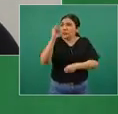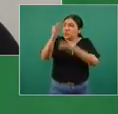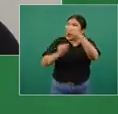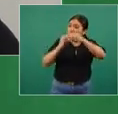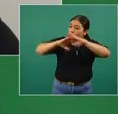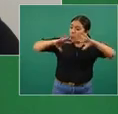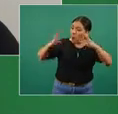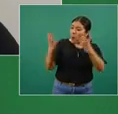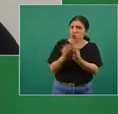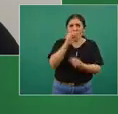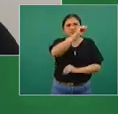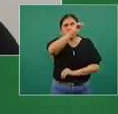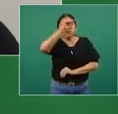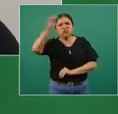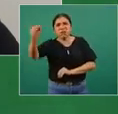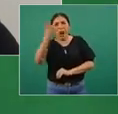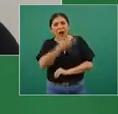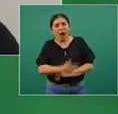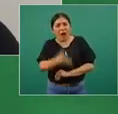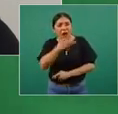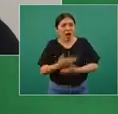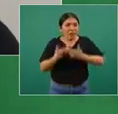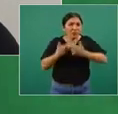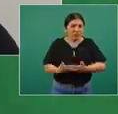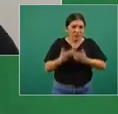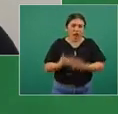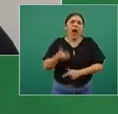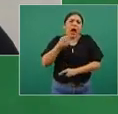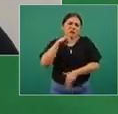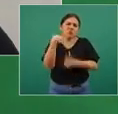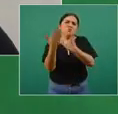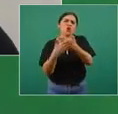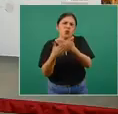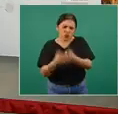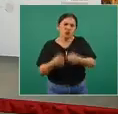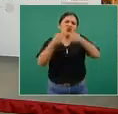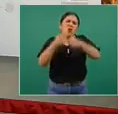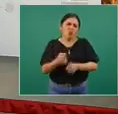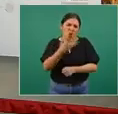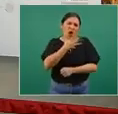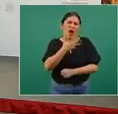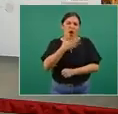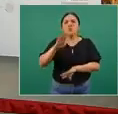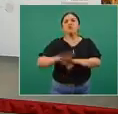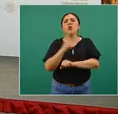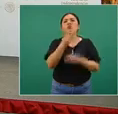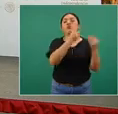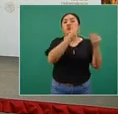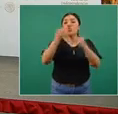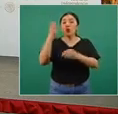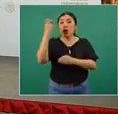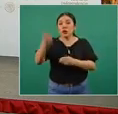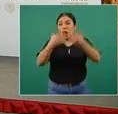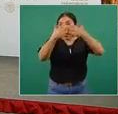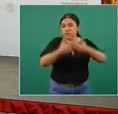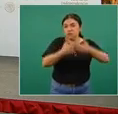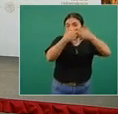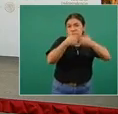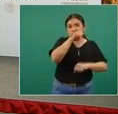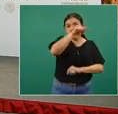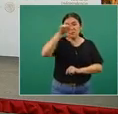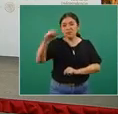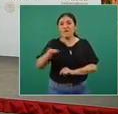por todas estas casas farmacéuticas, lo cual sabemos va a suceder en siguientes meses, dado que muchas de estas casas farmacéuticas